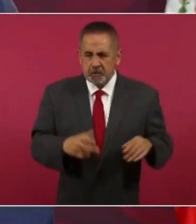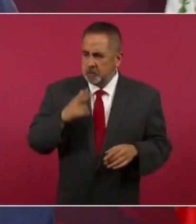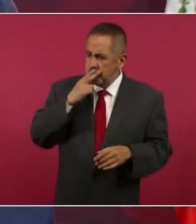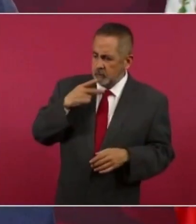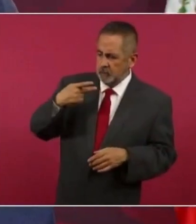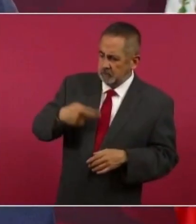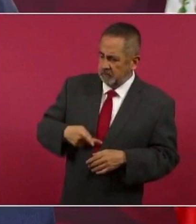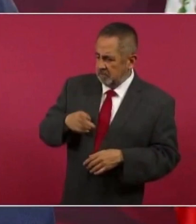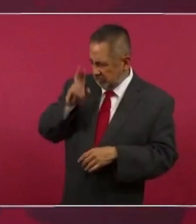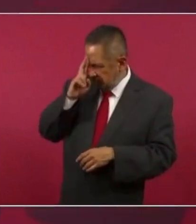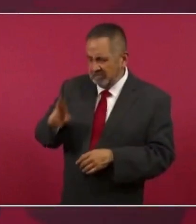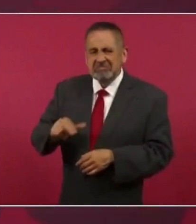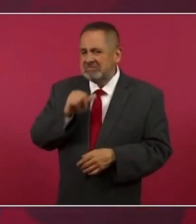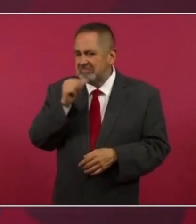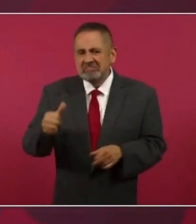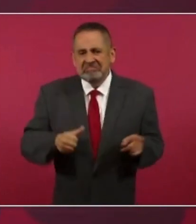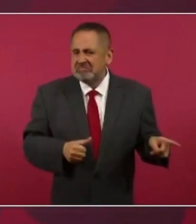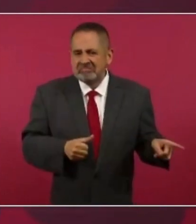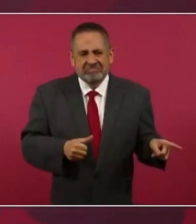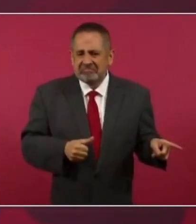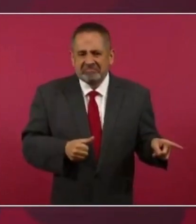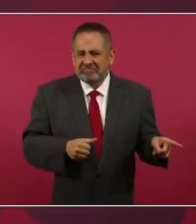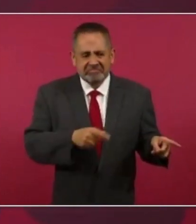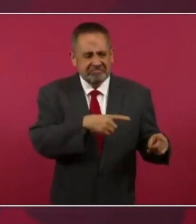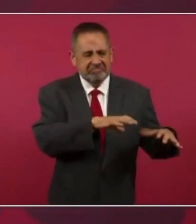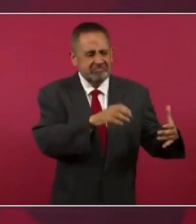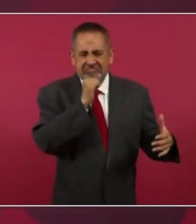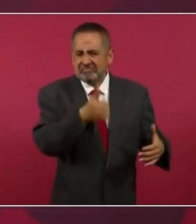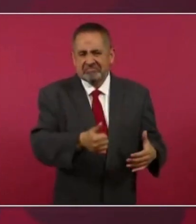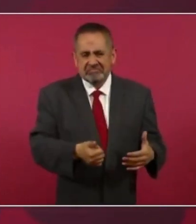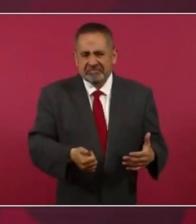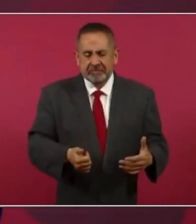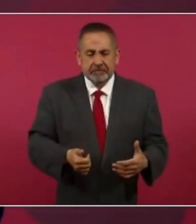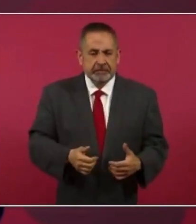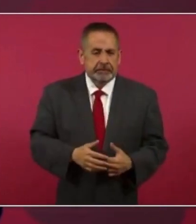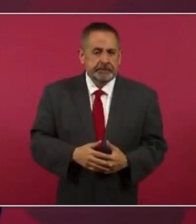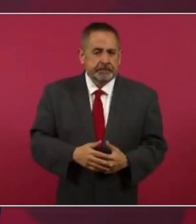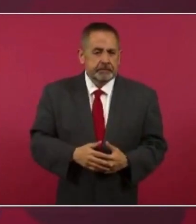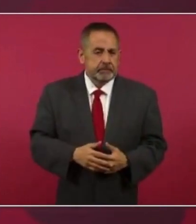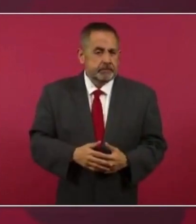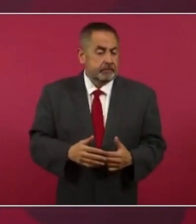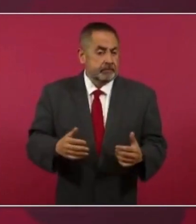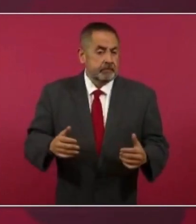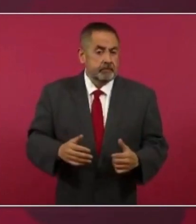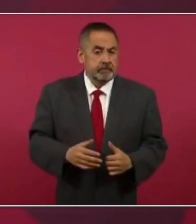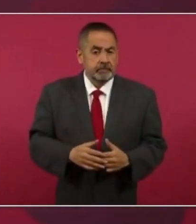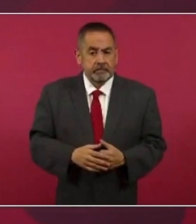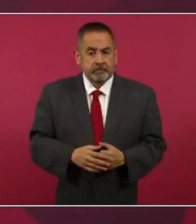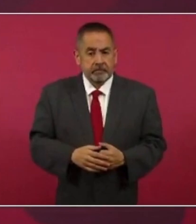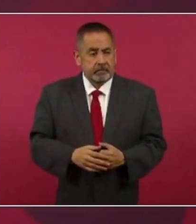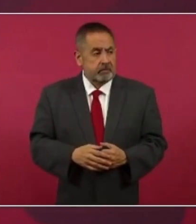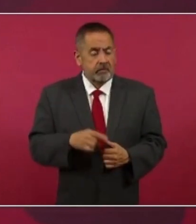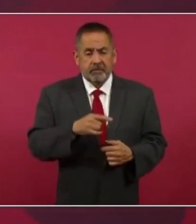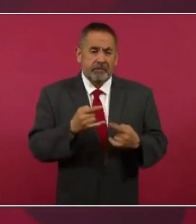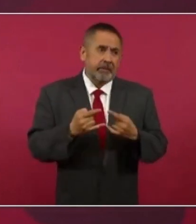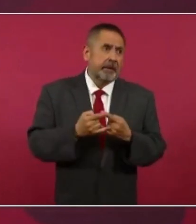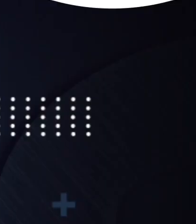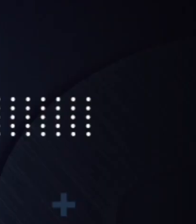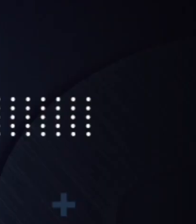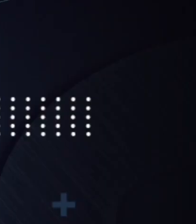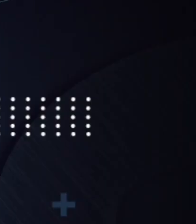antinacionalista, de la historia,